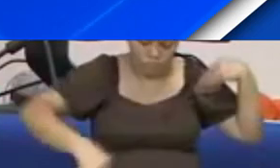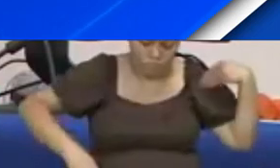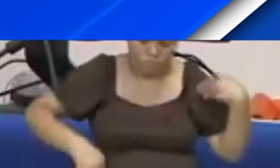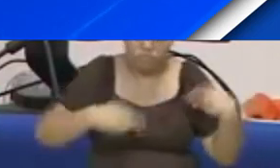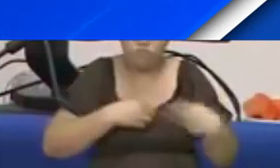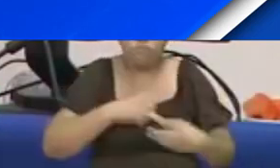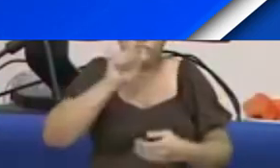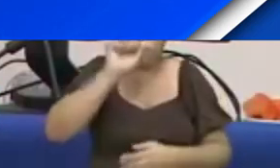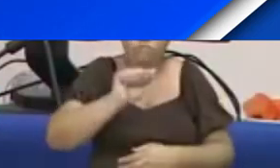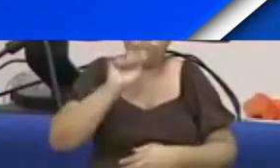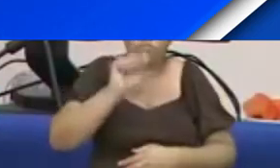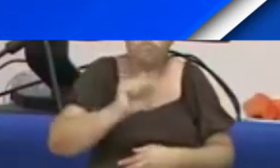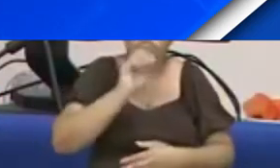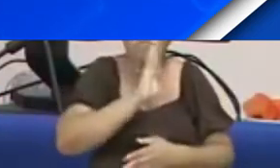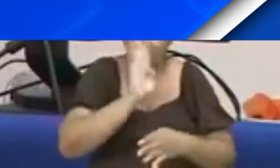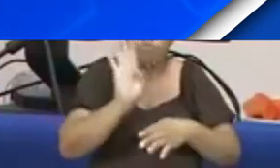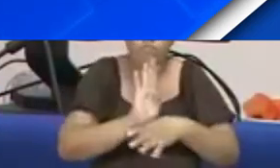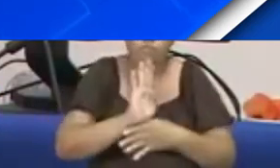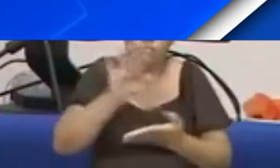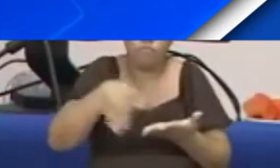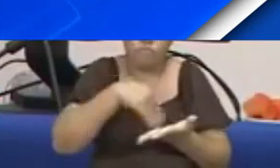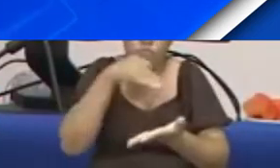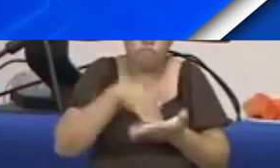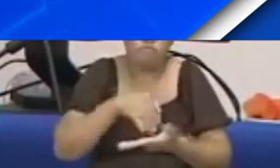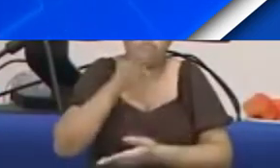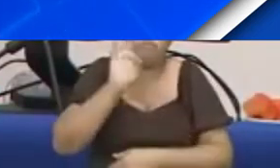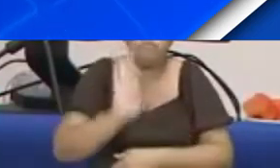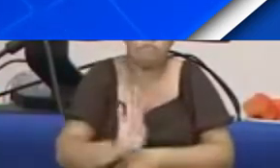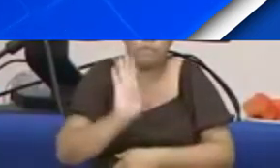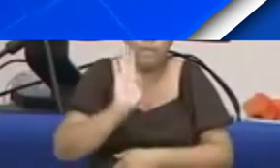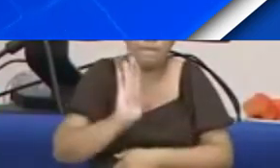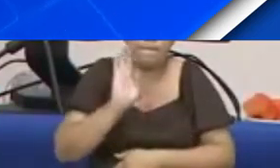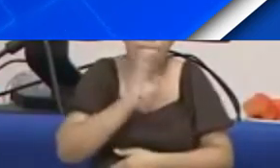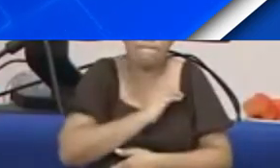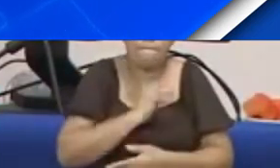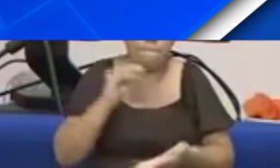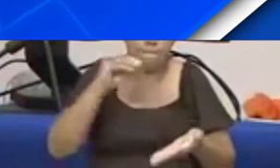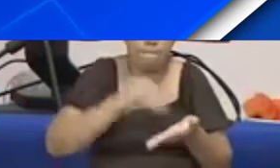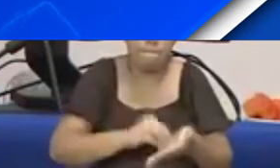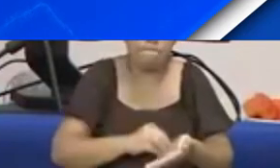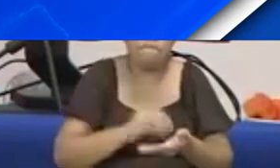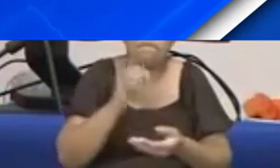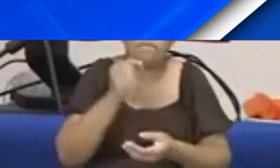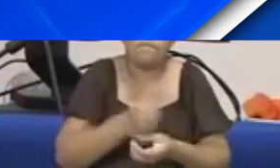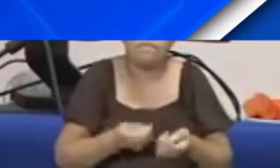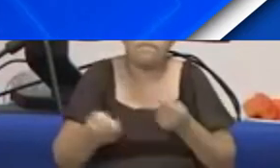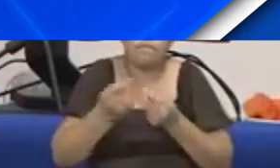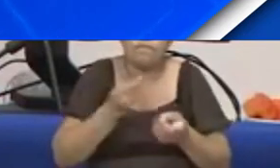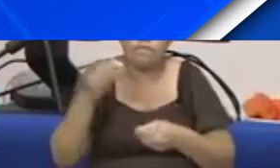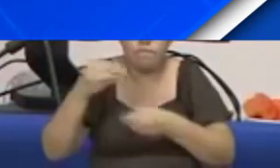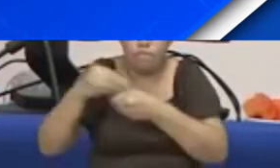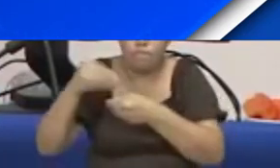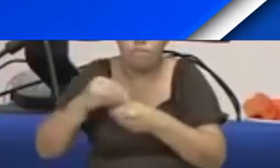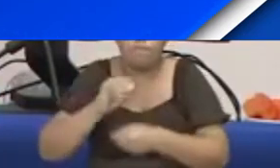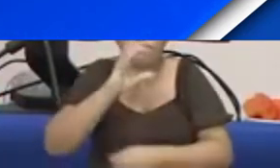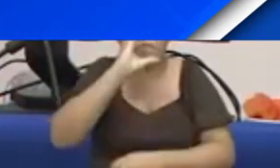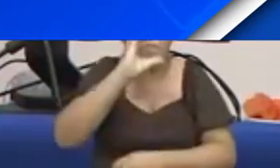República, A. Banco Central de Nicaragua, B. Fondo de Inversión Social de Emergencia,